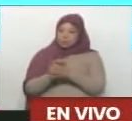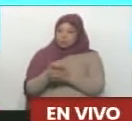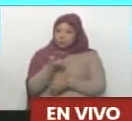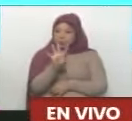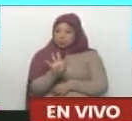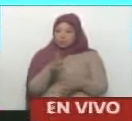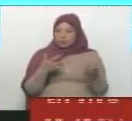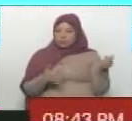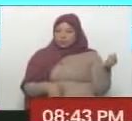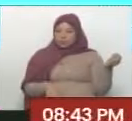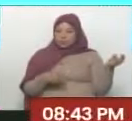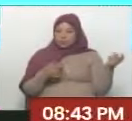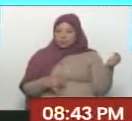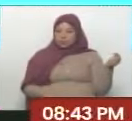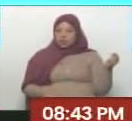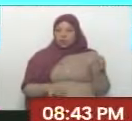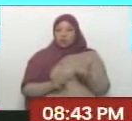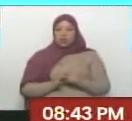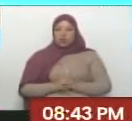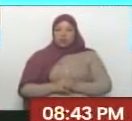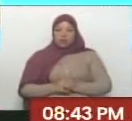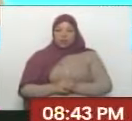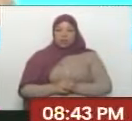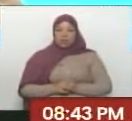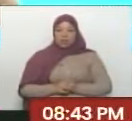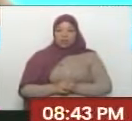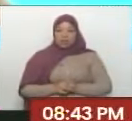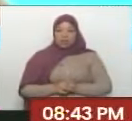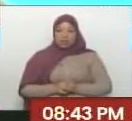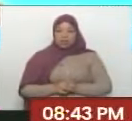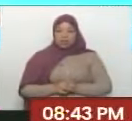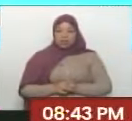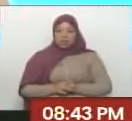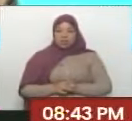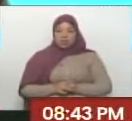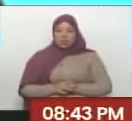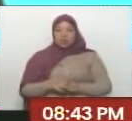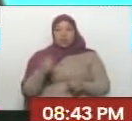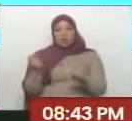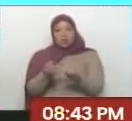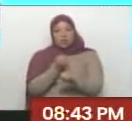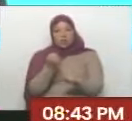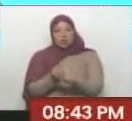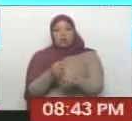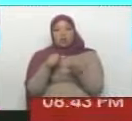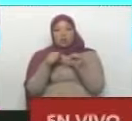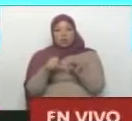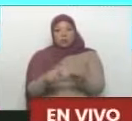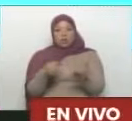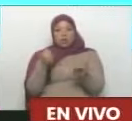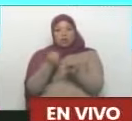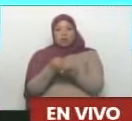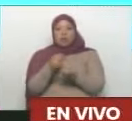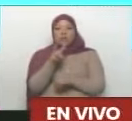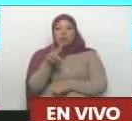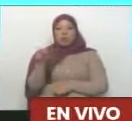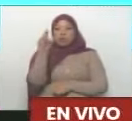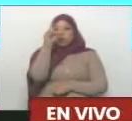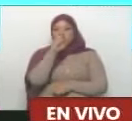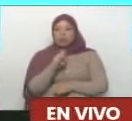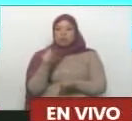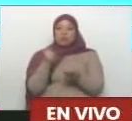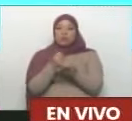que hay ahorita. Pero esa labor continua, está cumpliendo ahorita 20 años,